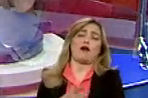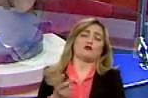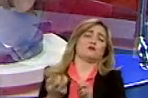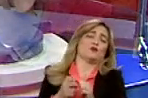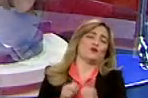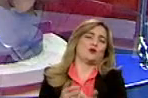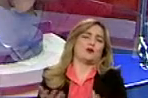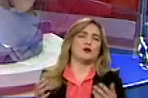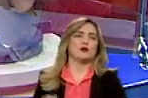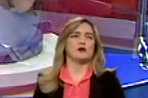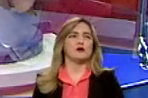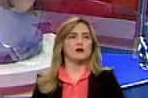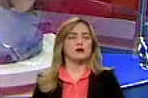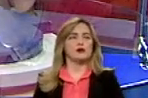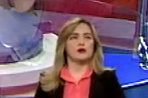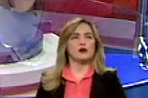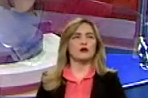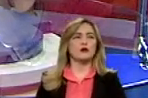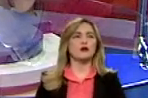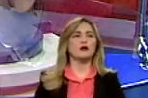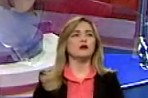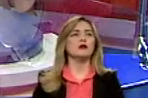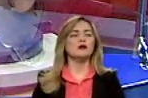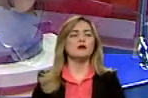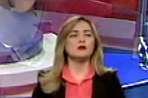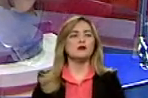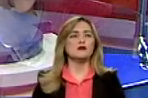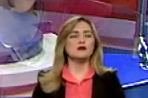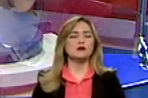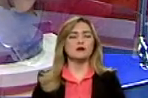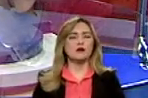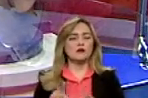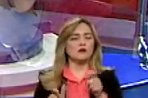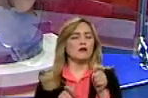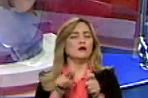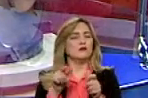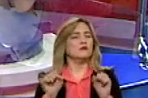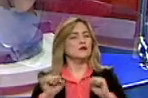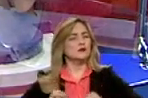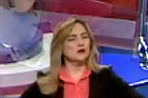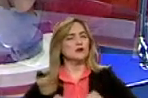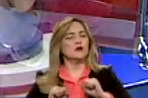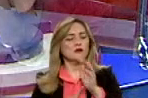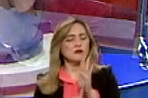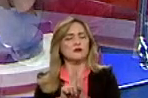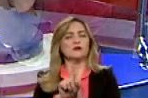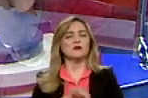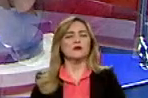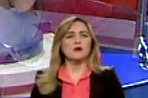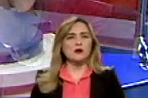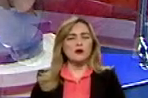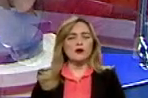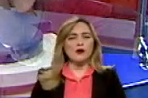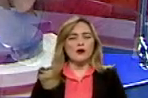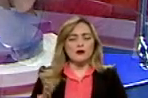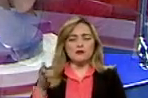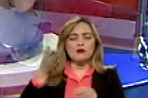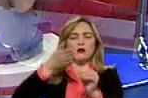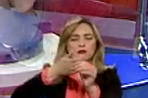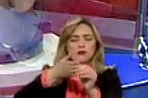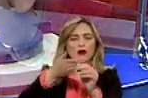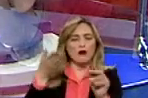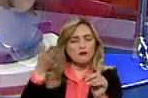titular comunicacional, sino principalmente a darle a la ciudad posibilidades de desarrollo en el tiempo. Ese debe ser el